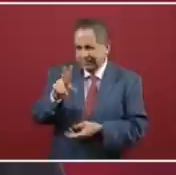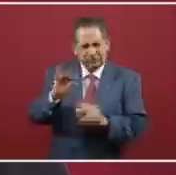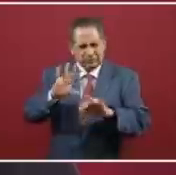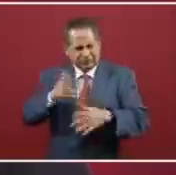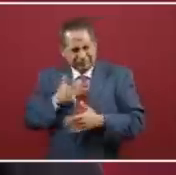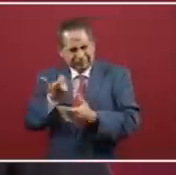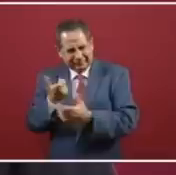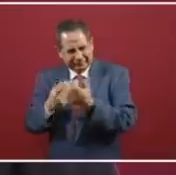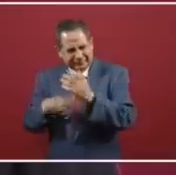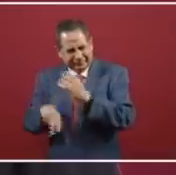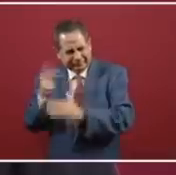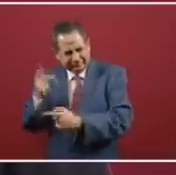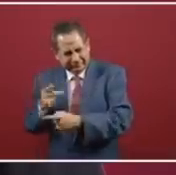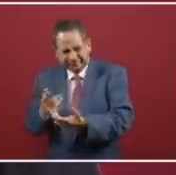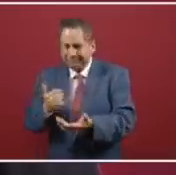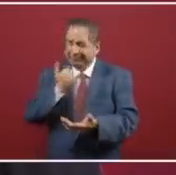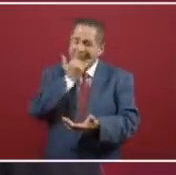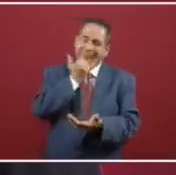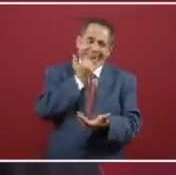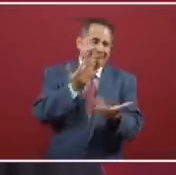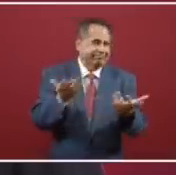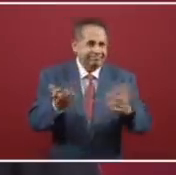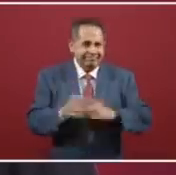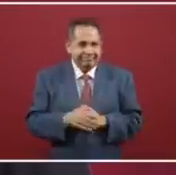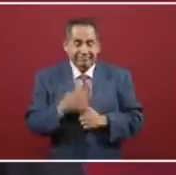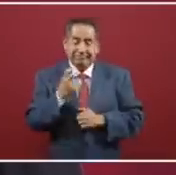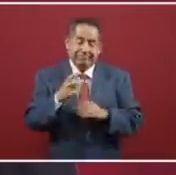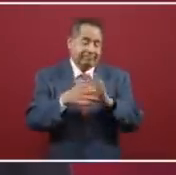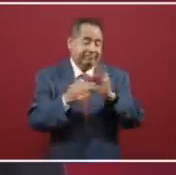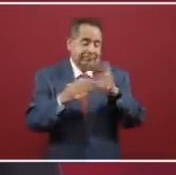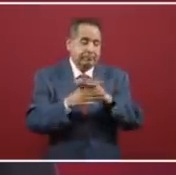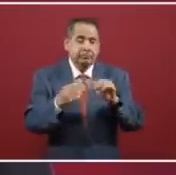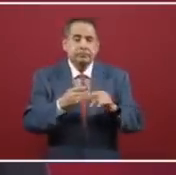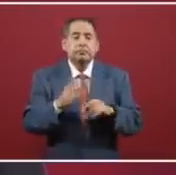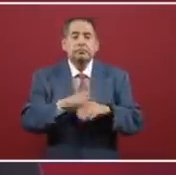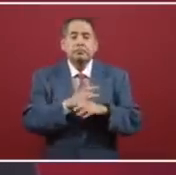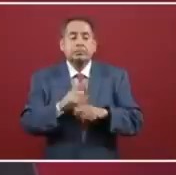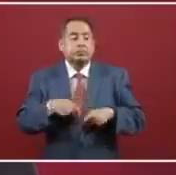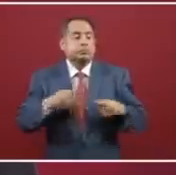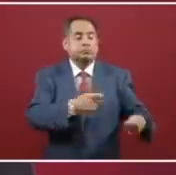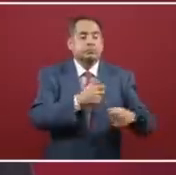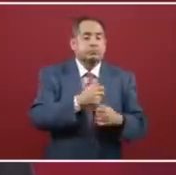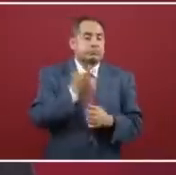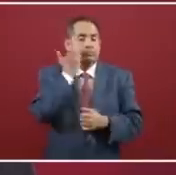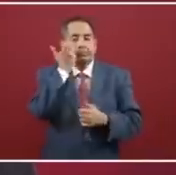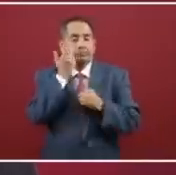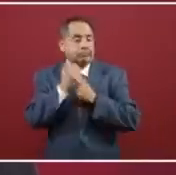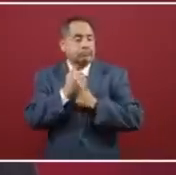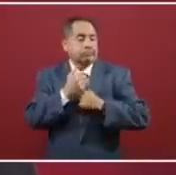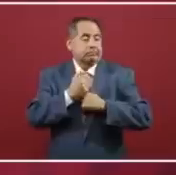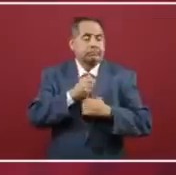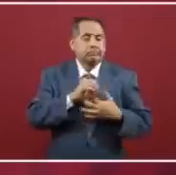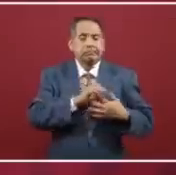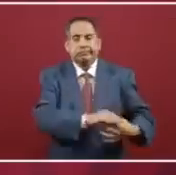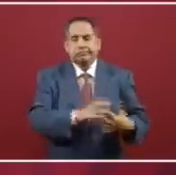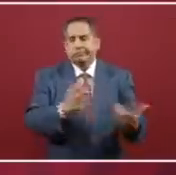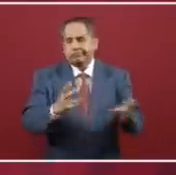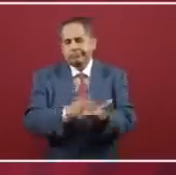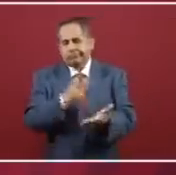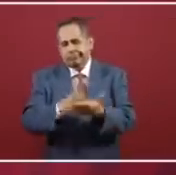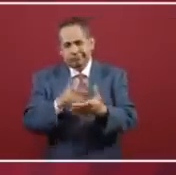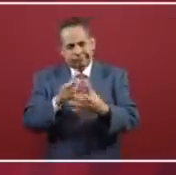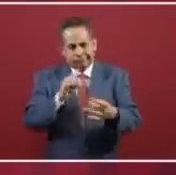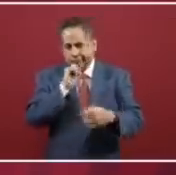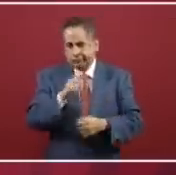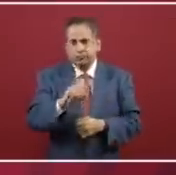y así les podría señalan de muchos otros cas los dedos de